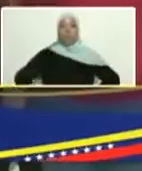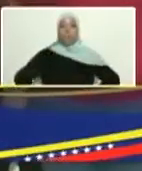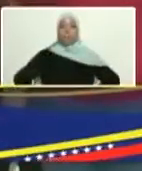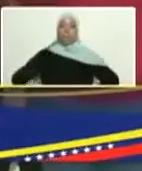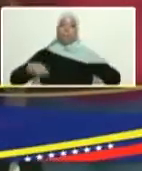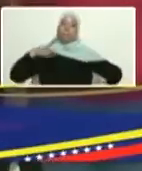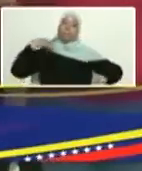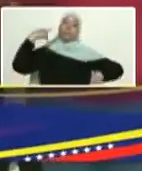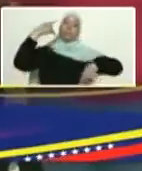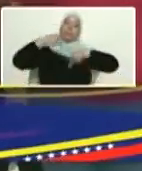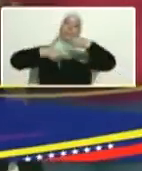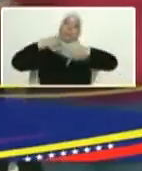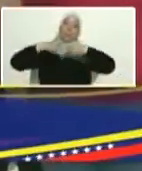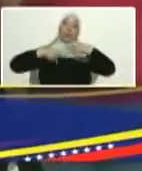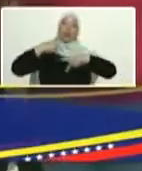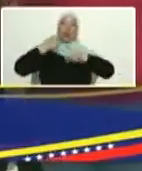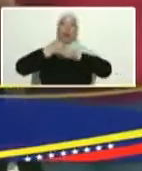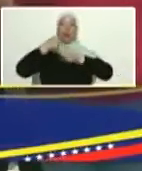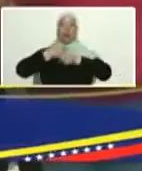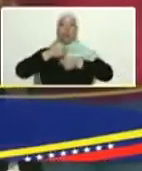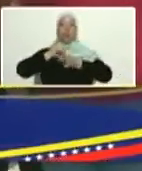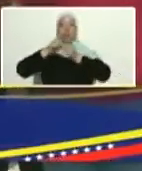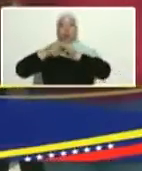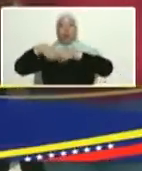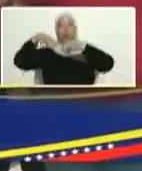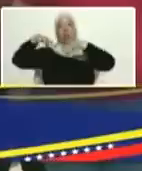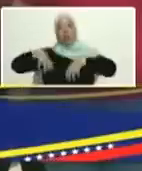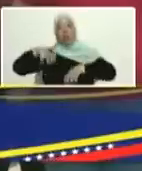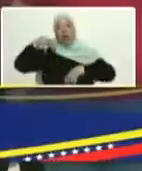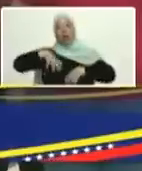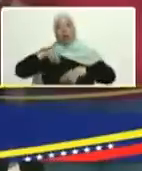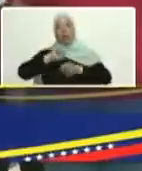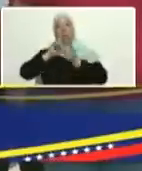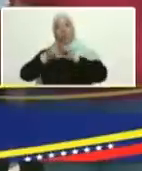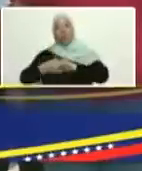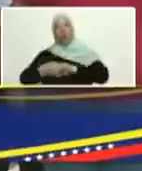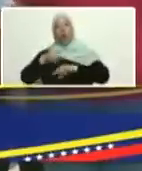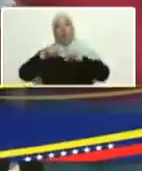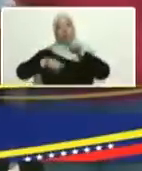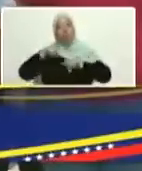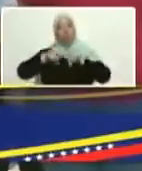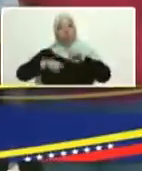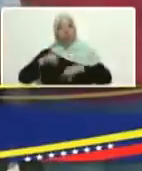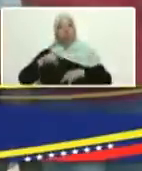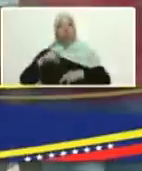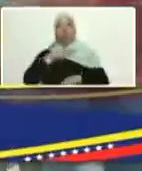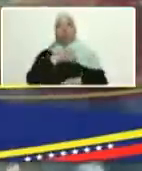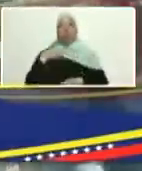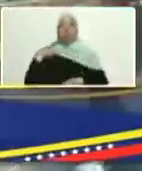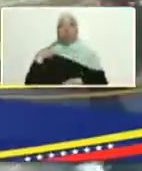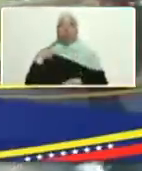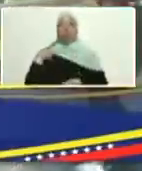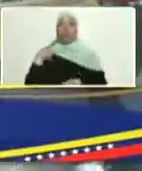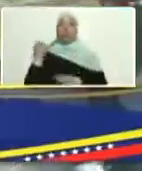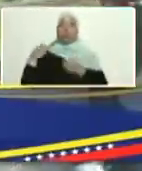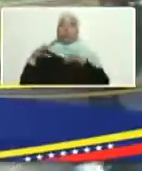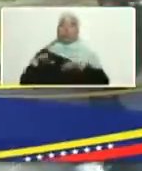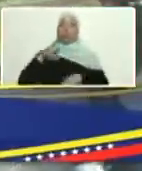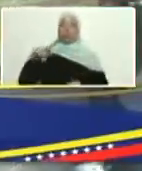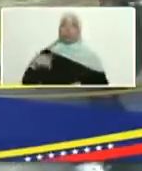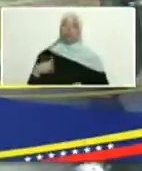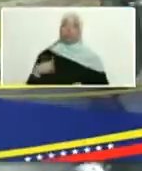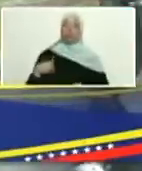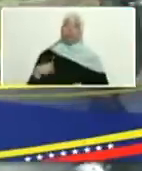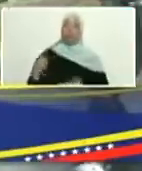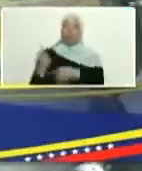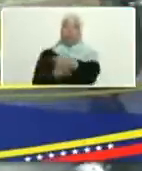que manufactura, el Estado que transforma materia prima, nosotros queremos dejar con usted a